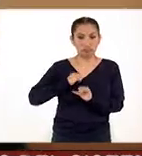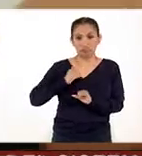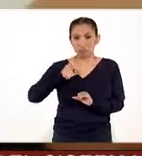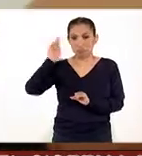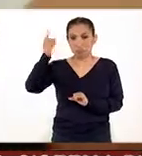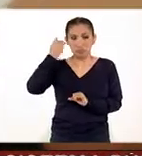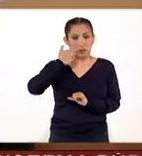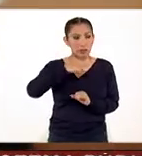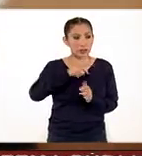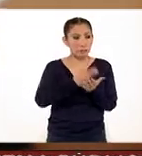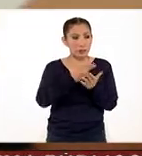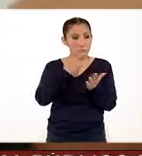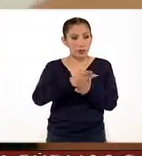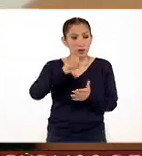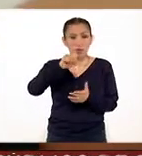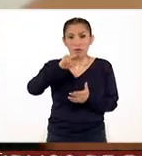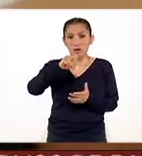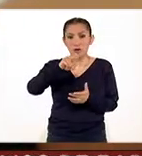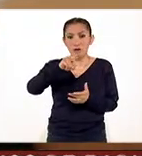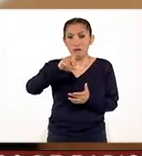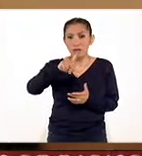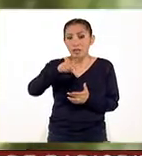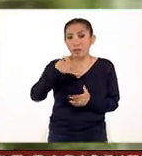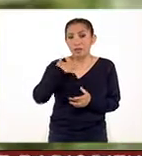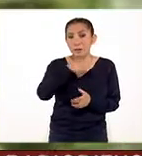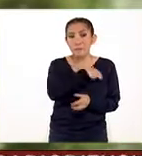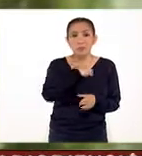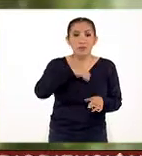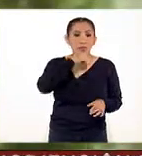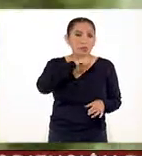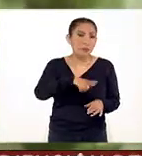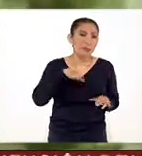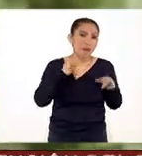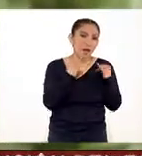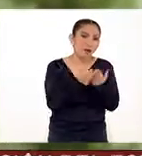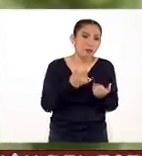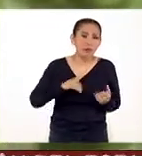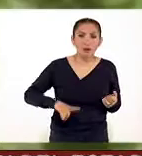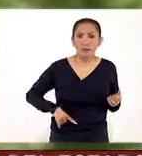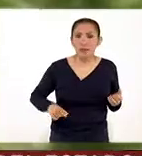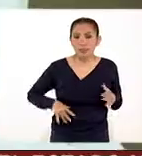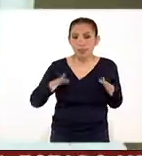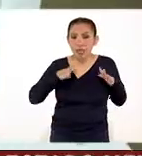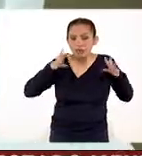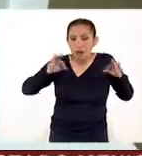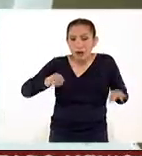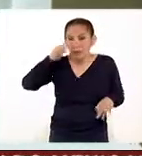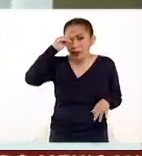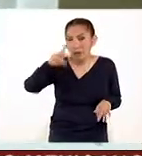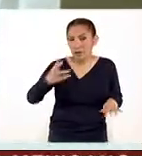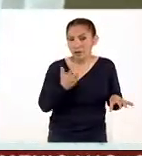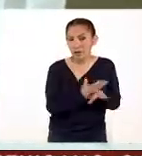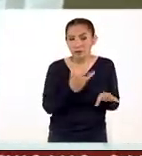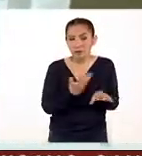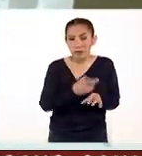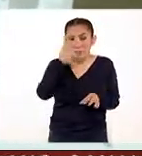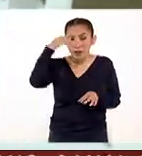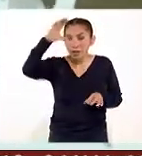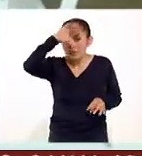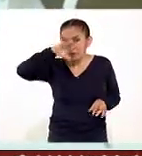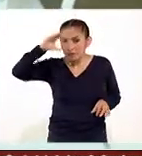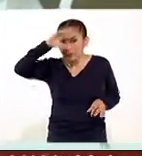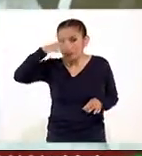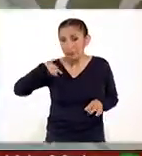Unidos. Premio Nobel, y miembro también de la Junta de Gobierno de la Fundación México-Estados Unidos para la